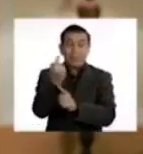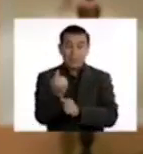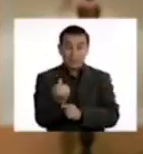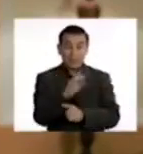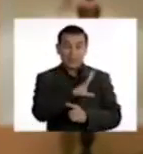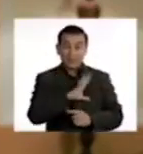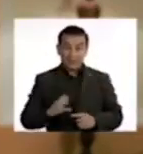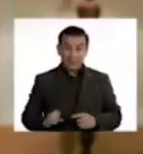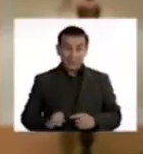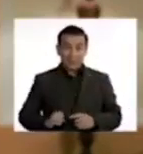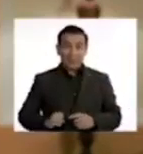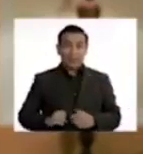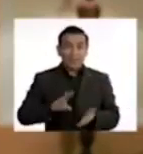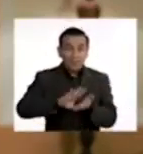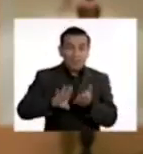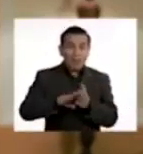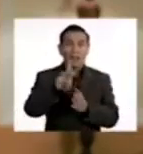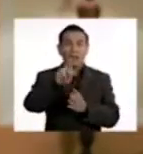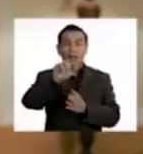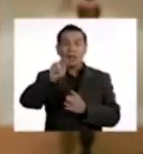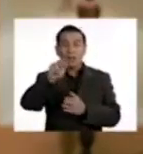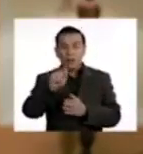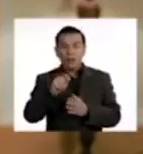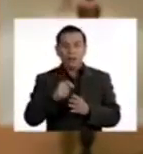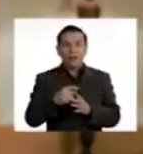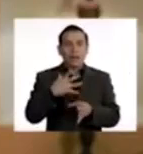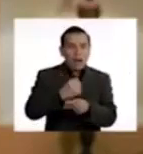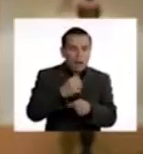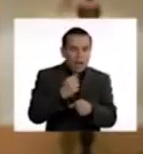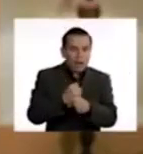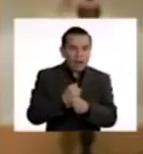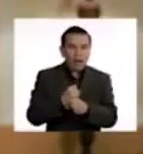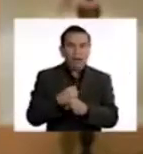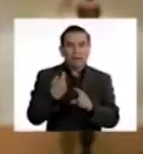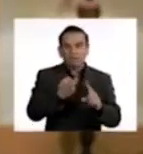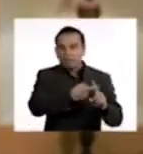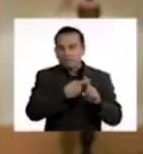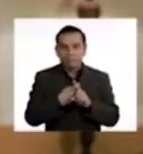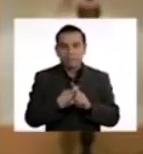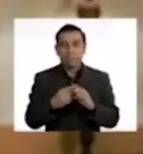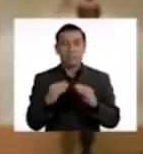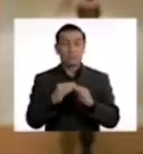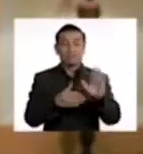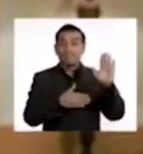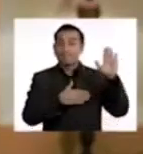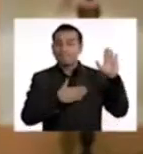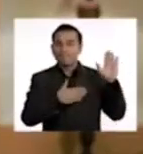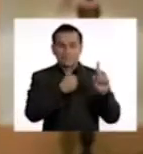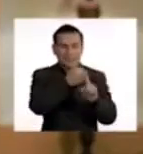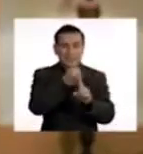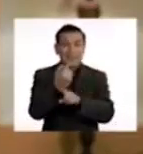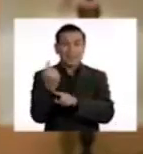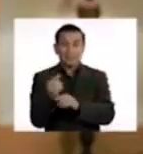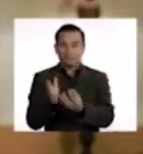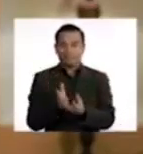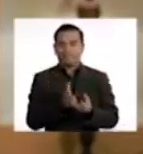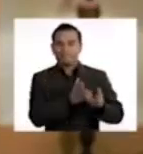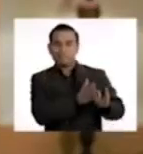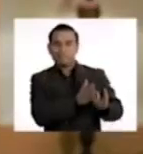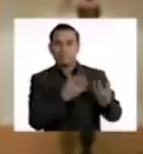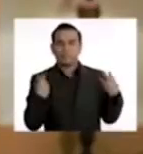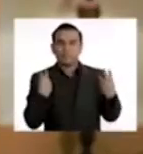extorsionado abusado desaparecido con las familias que han sufrido a perder un familiar e incluso que compromete con cada persona que ha sido excluida socialmente